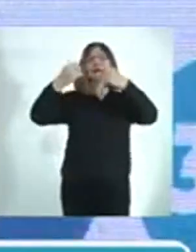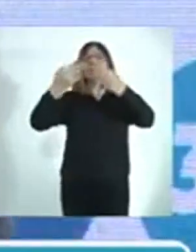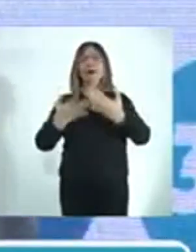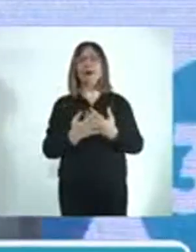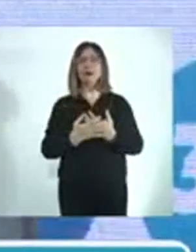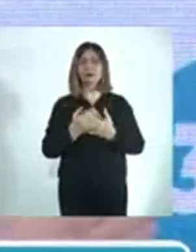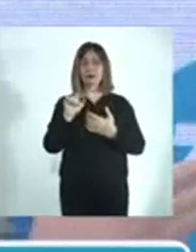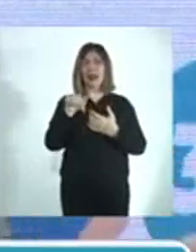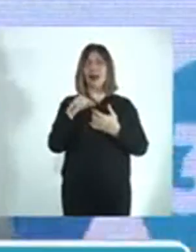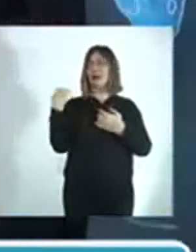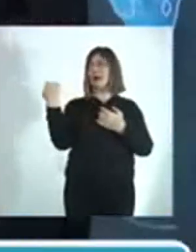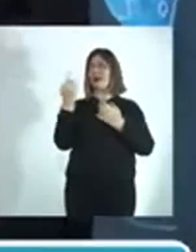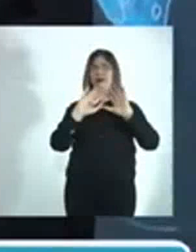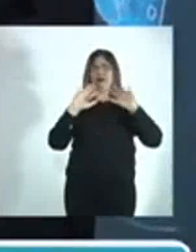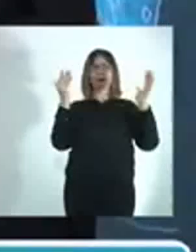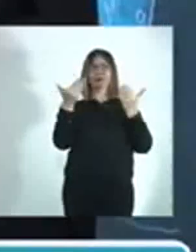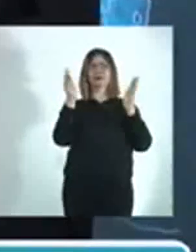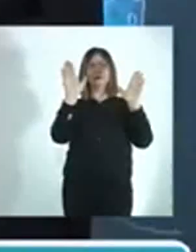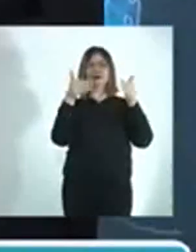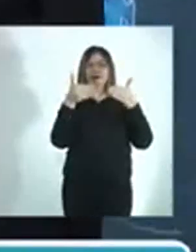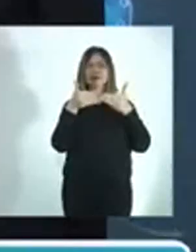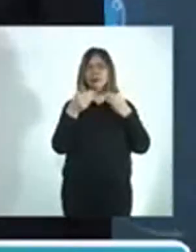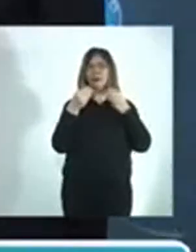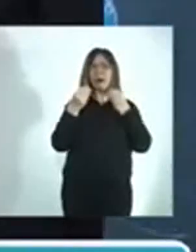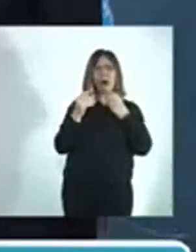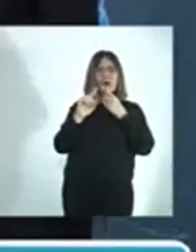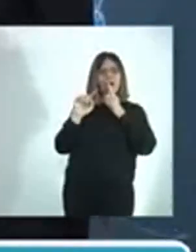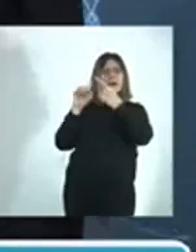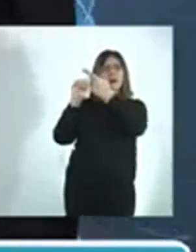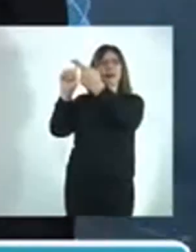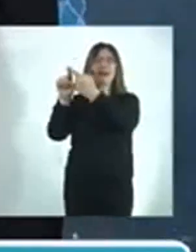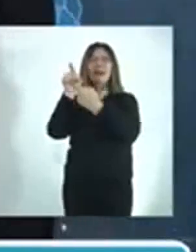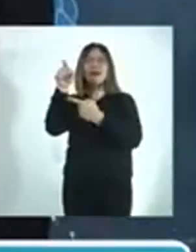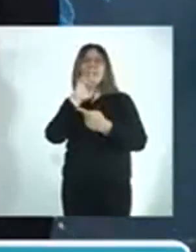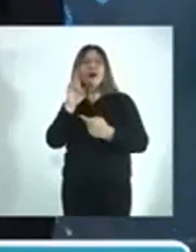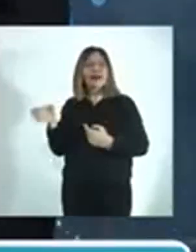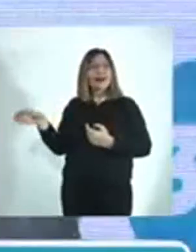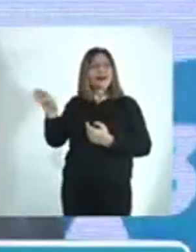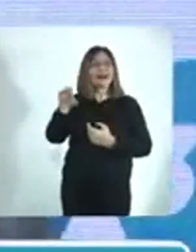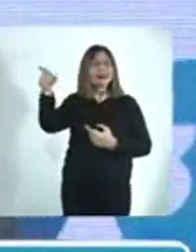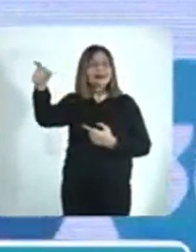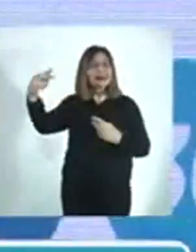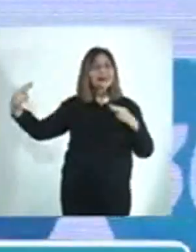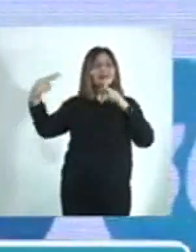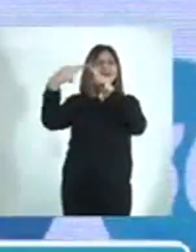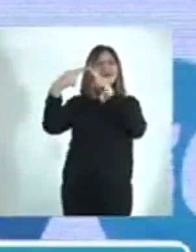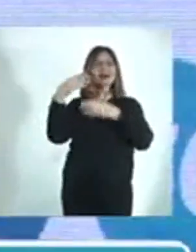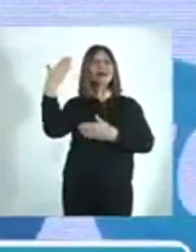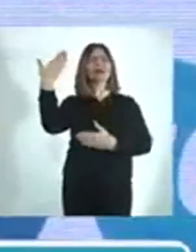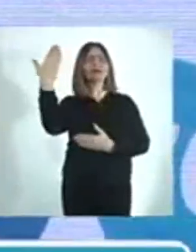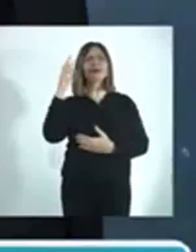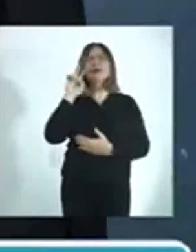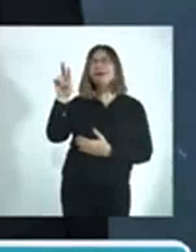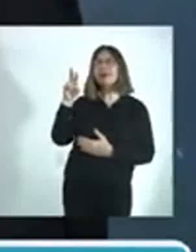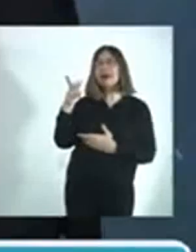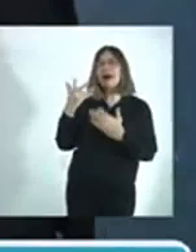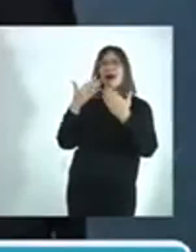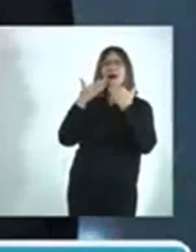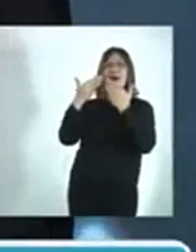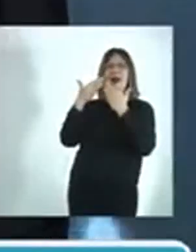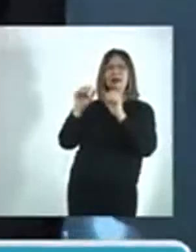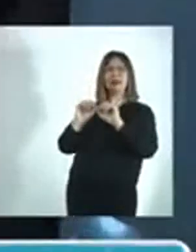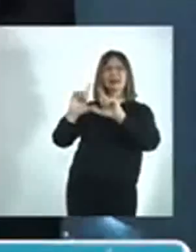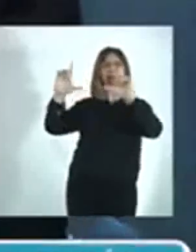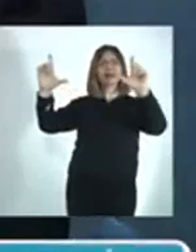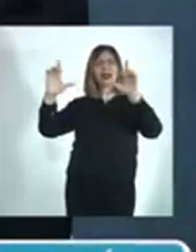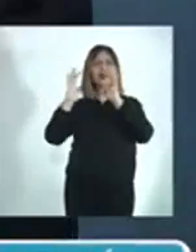Ahora, mirá, estuvimos con Angelique Papa, sí, está en Grecia. La tuvimos acá, pudimos verla y disfrutarla. Cómo la tecnología nos